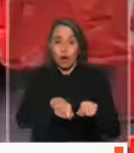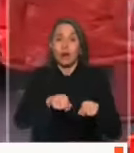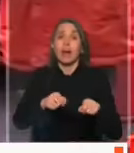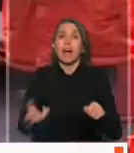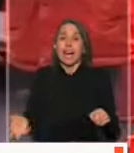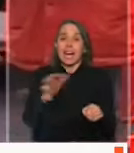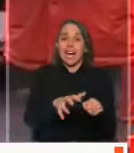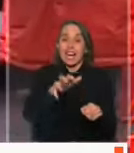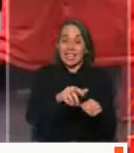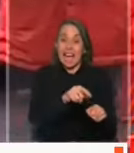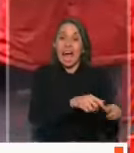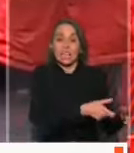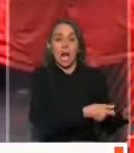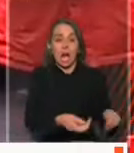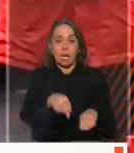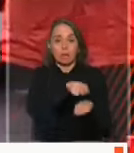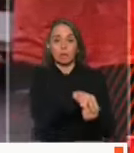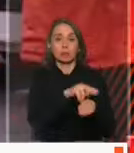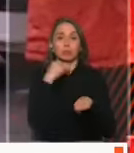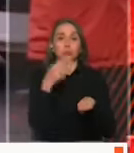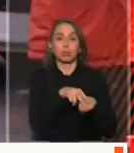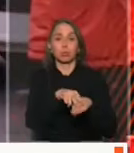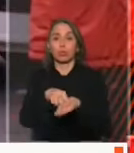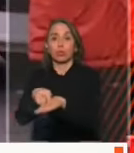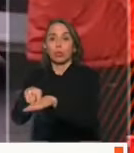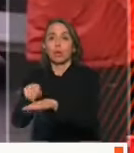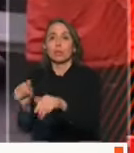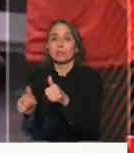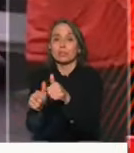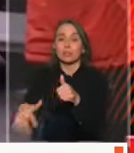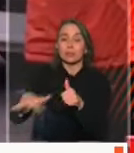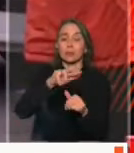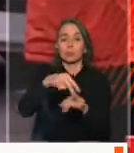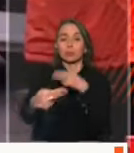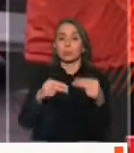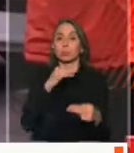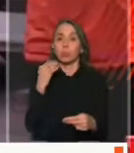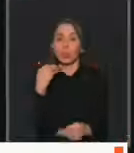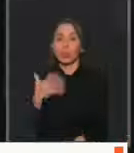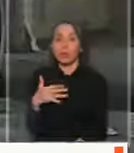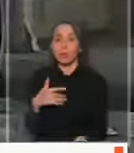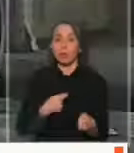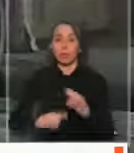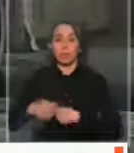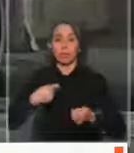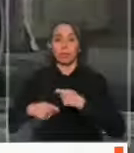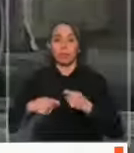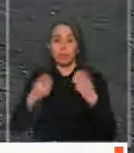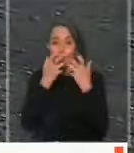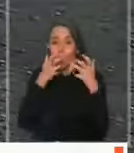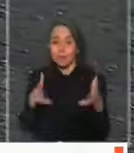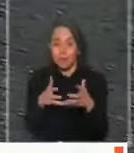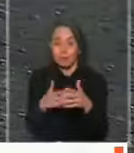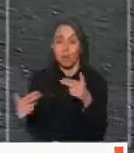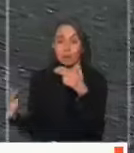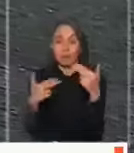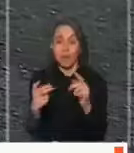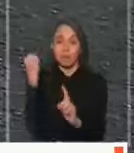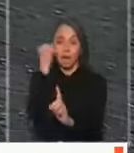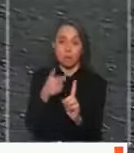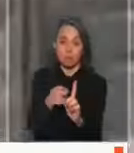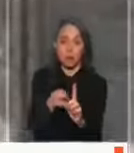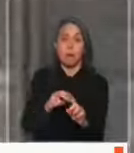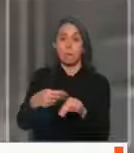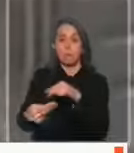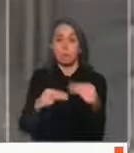Un nuevo hecho de sangre ocurre acá en las inmediaciones de este importante mercado. Sin embargo, balaceras, homicidios,